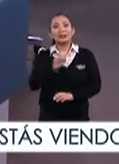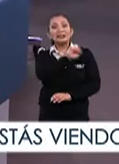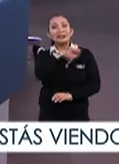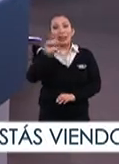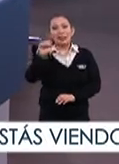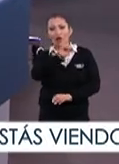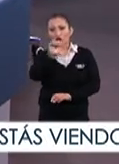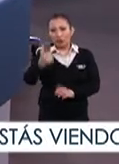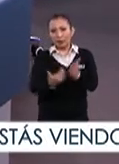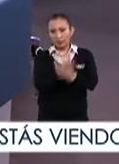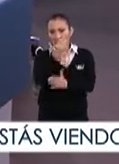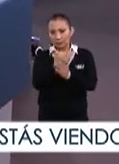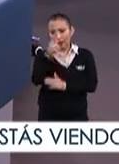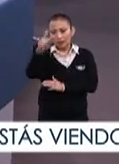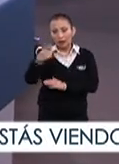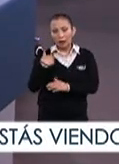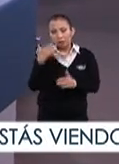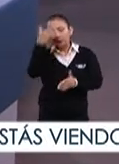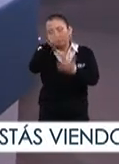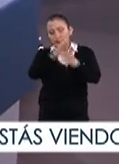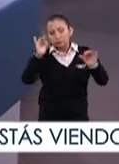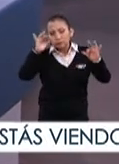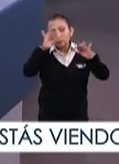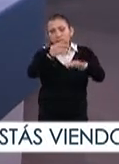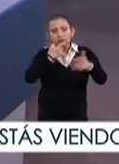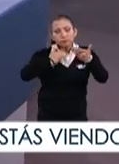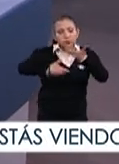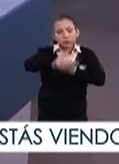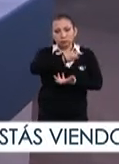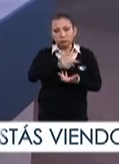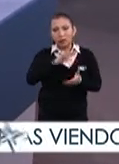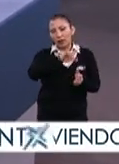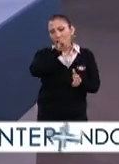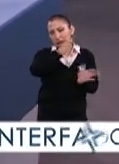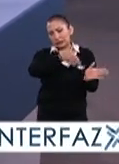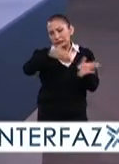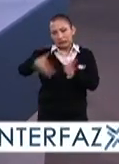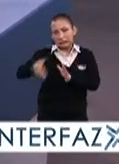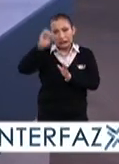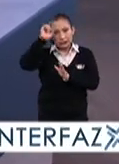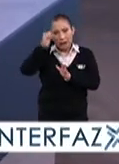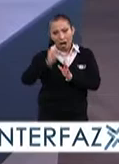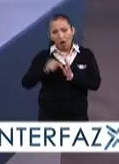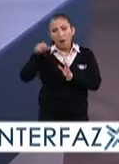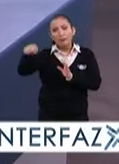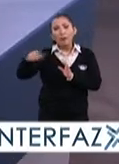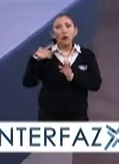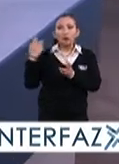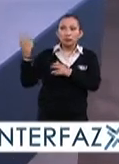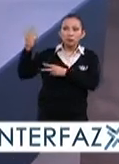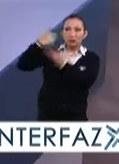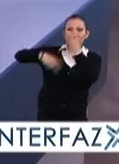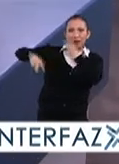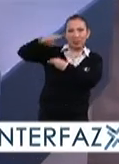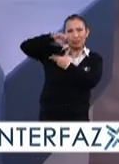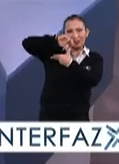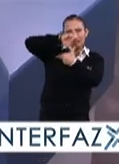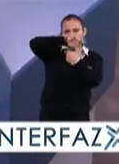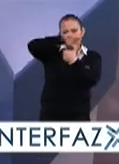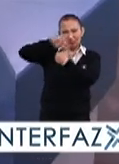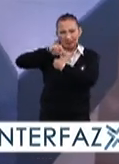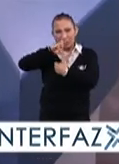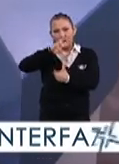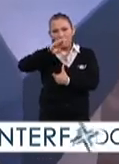11 de la mañana en este proceso. Se tuvo que posponer en Sinaloa precisamente por la entrada del